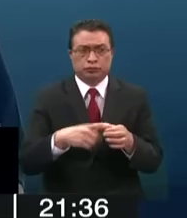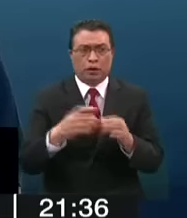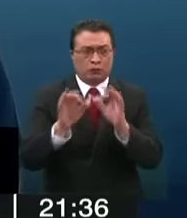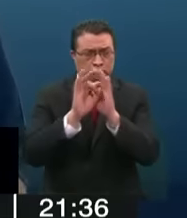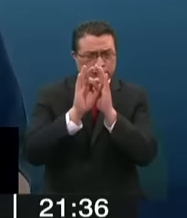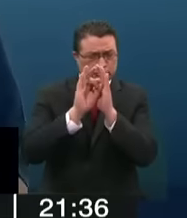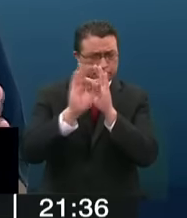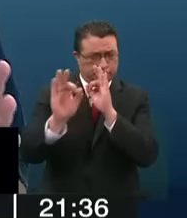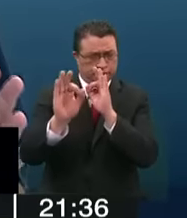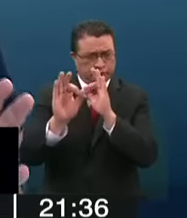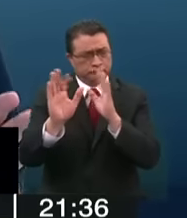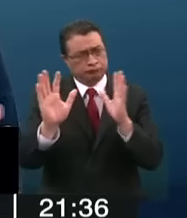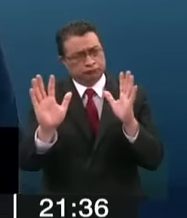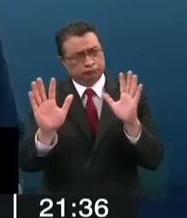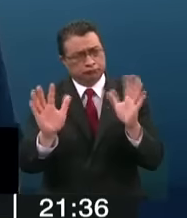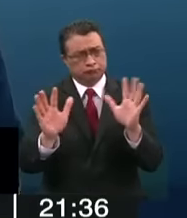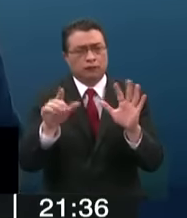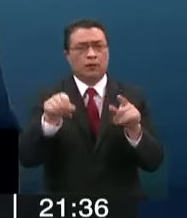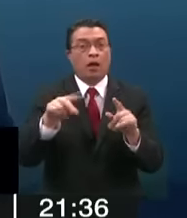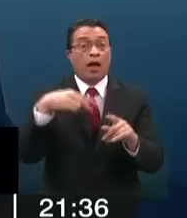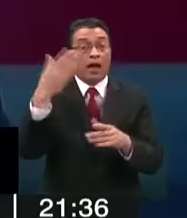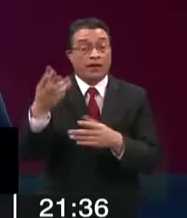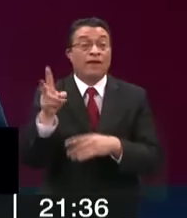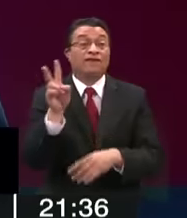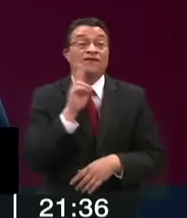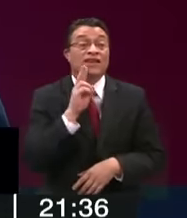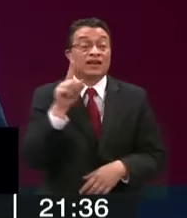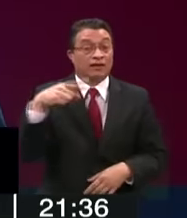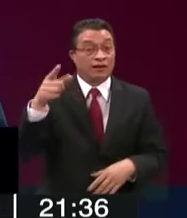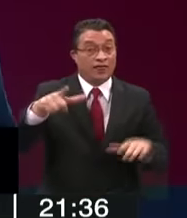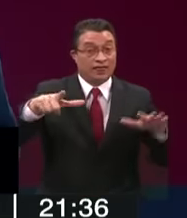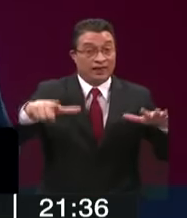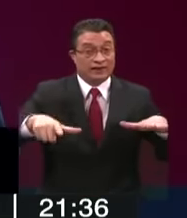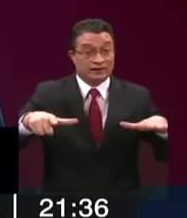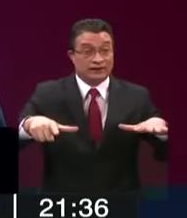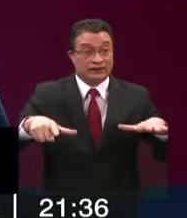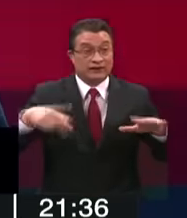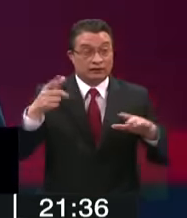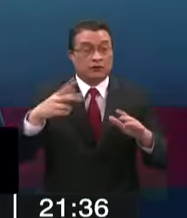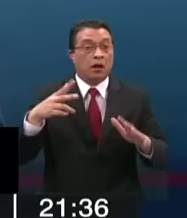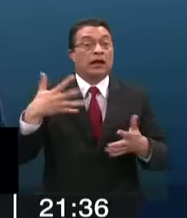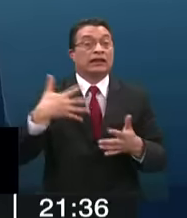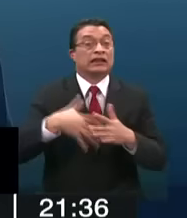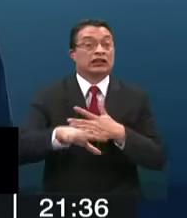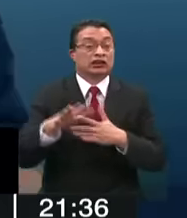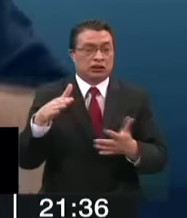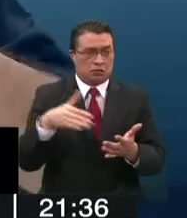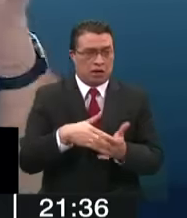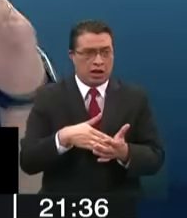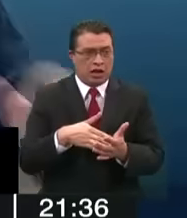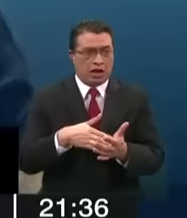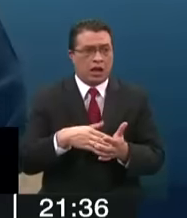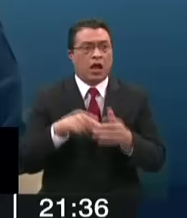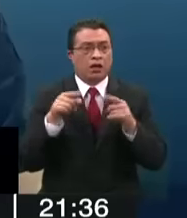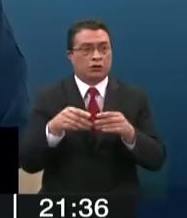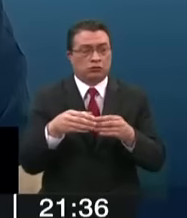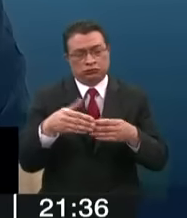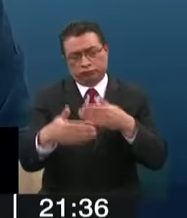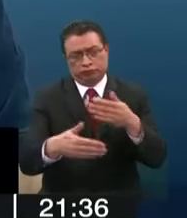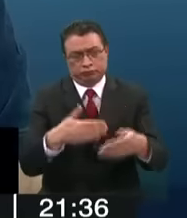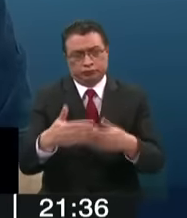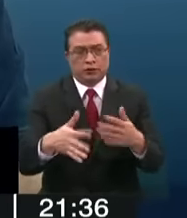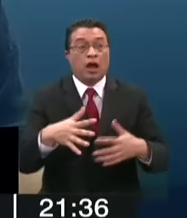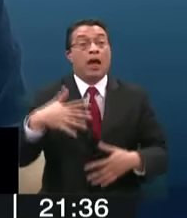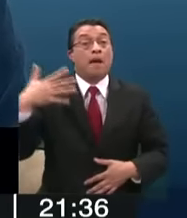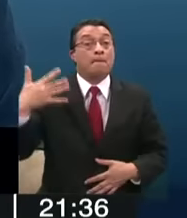proyección es que a este viernes que viene, el viernes 17, deberíamos ya tener 15.000. Y ahí seguimos avanzando. Vital